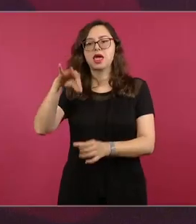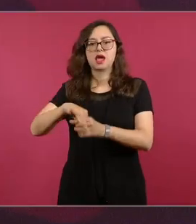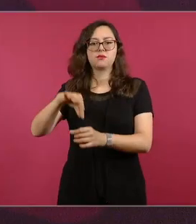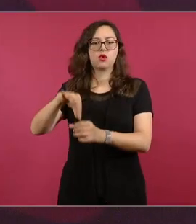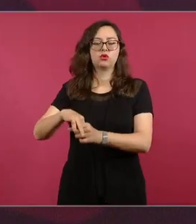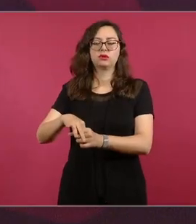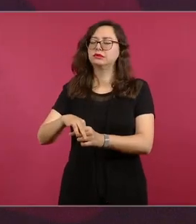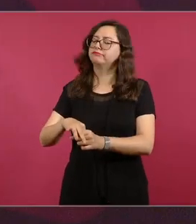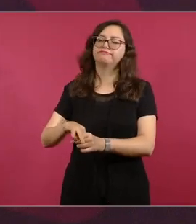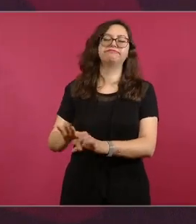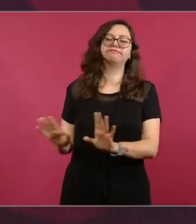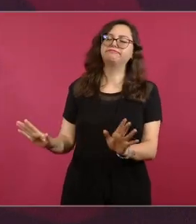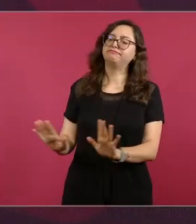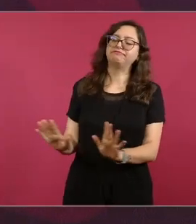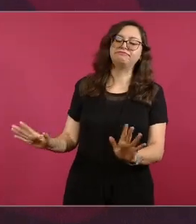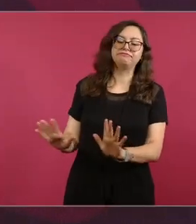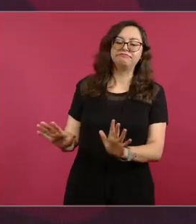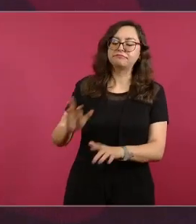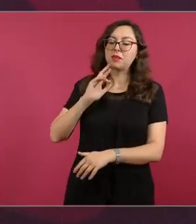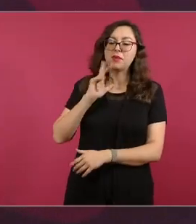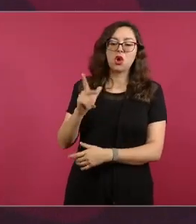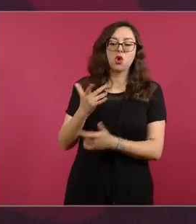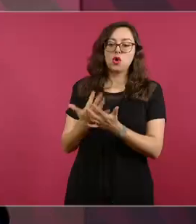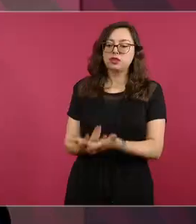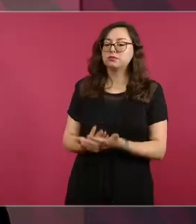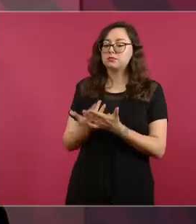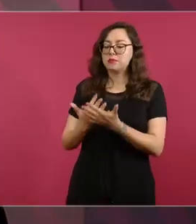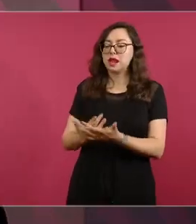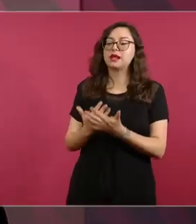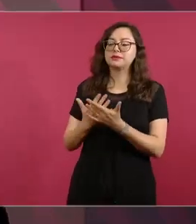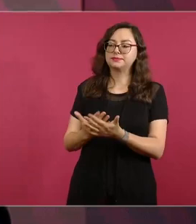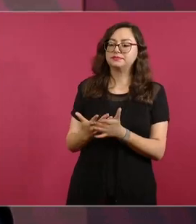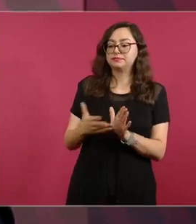y después